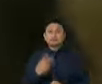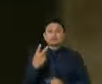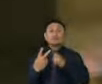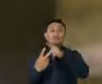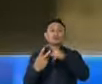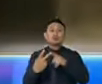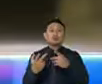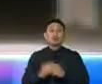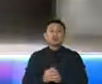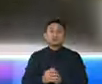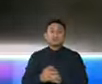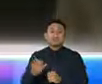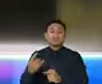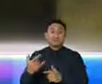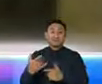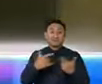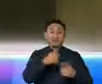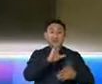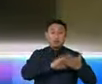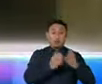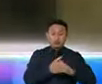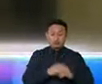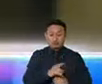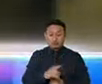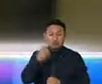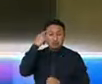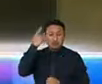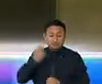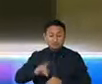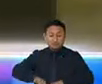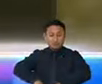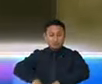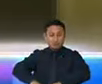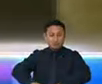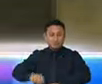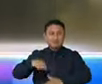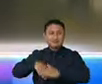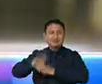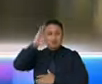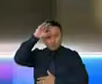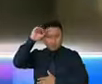ajusticiados por mano propia. Se presumen estaban robando en el sector de la Politécnica en Riobamba.